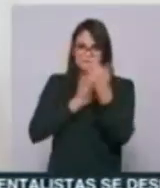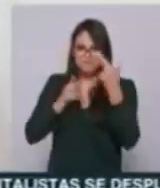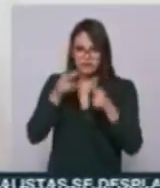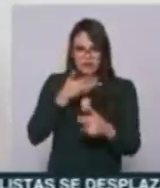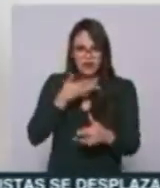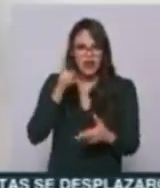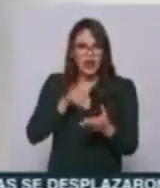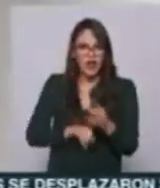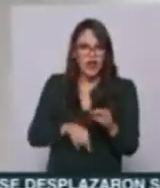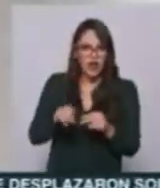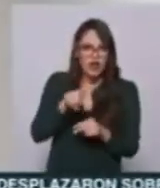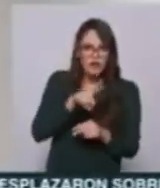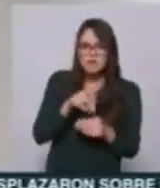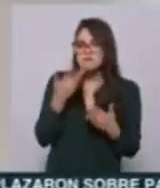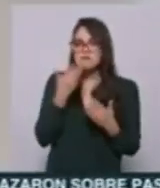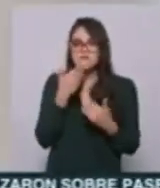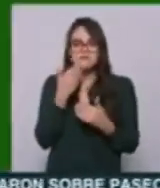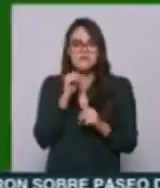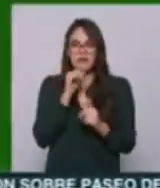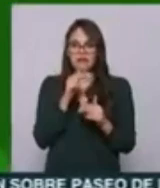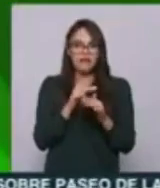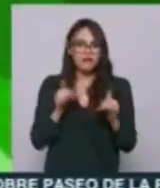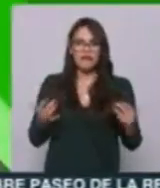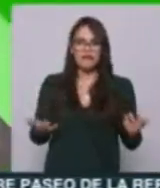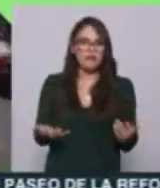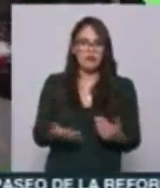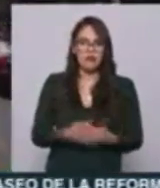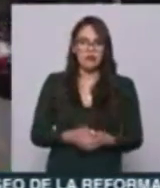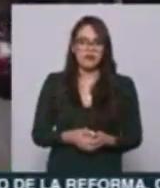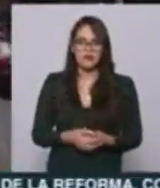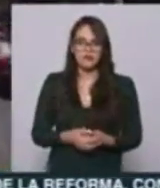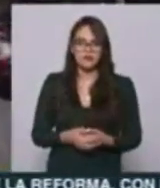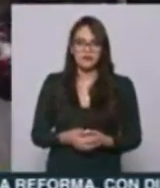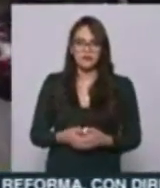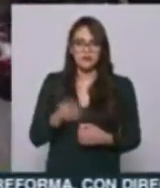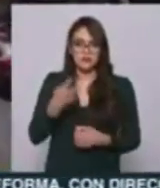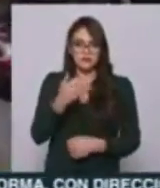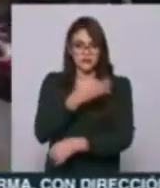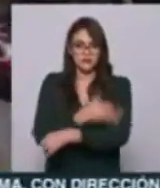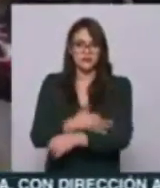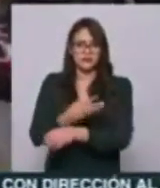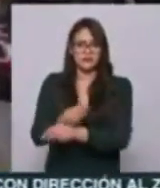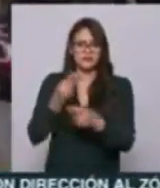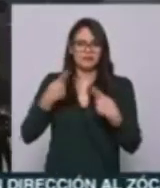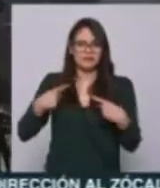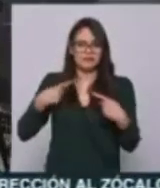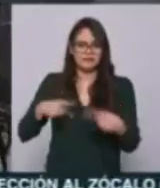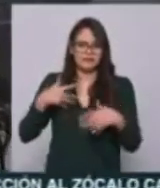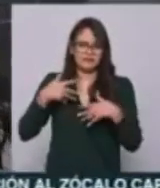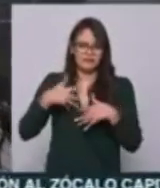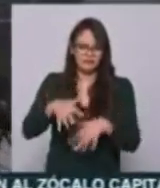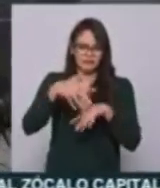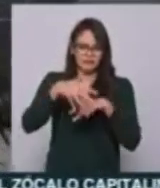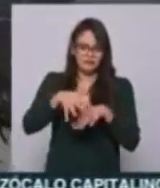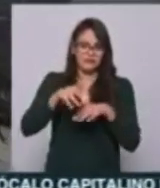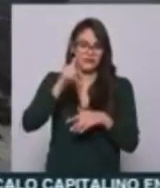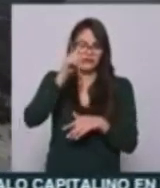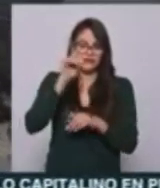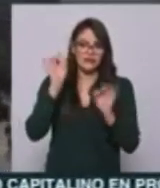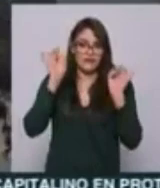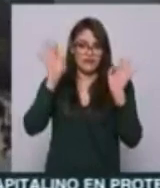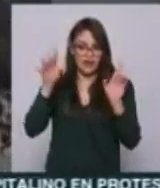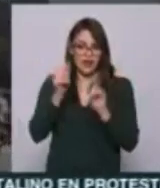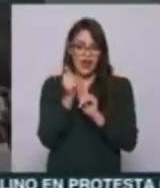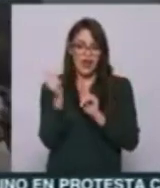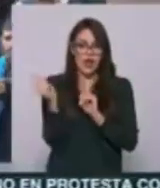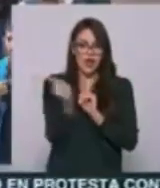supuesto artefacto. No se encontró ningún explosivo. Esta tarde cientos de personas marcharon desde el Ángel de la Independencia